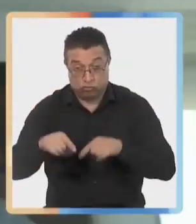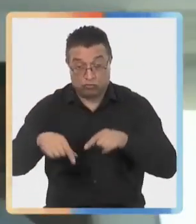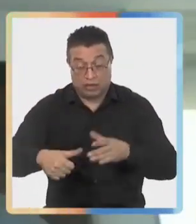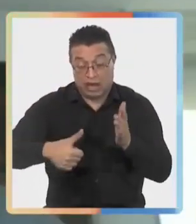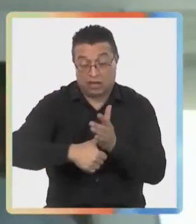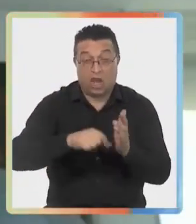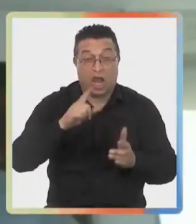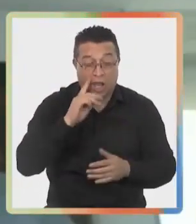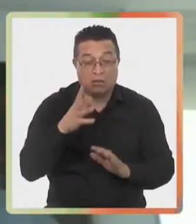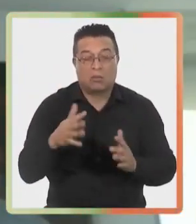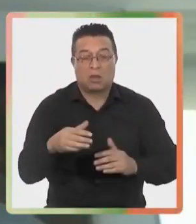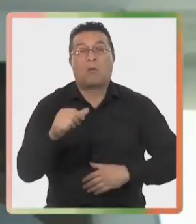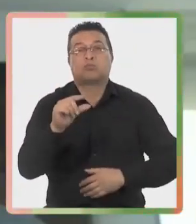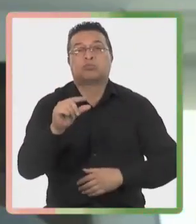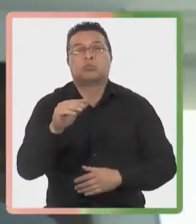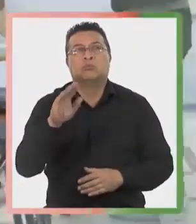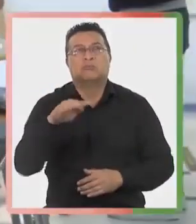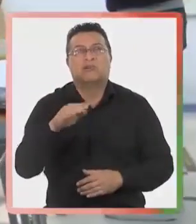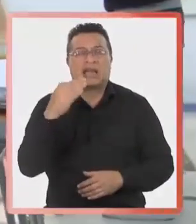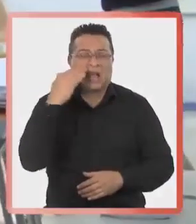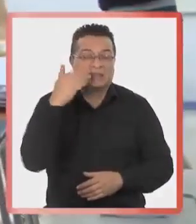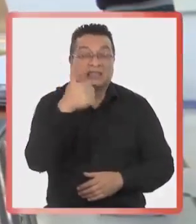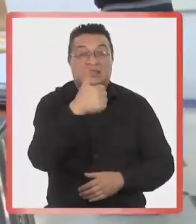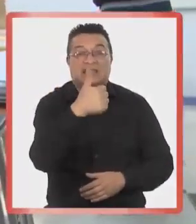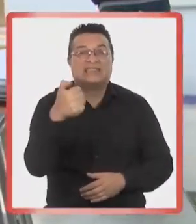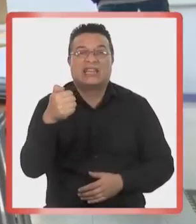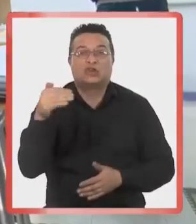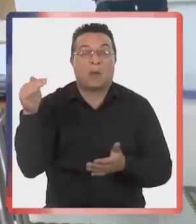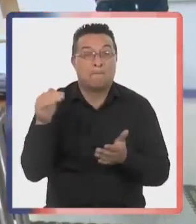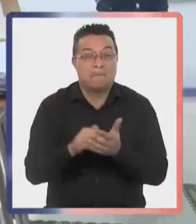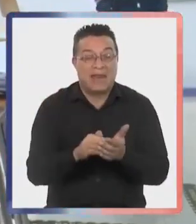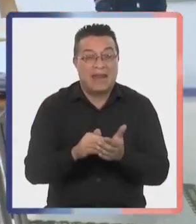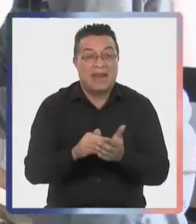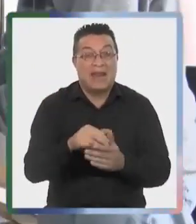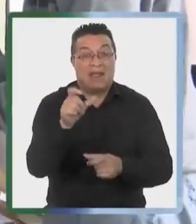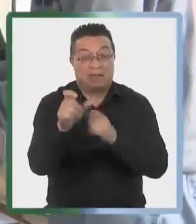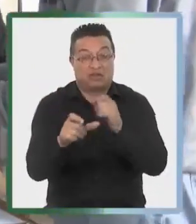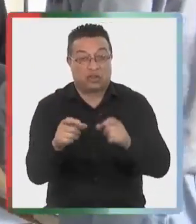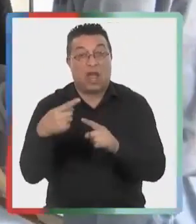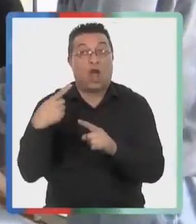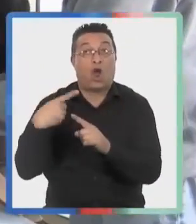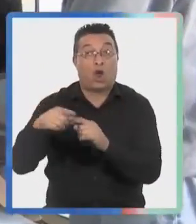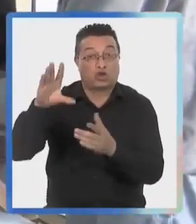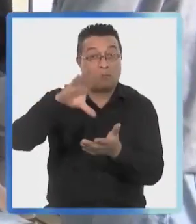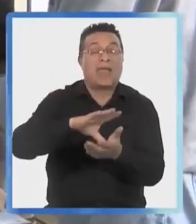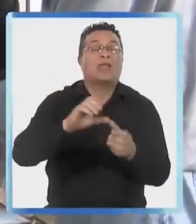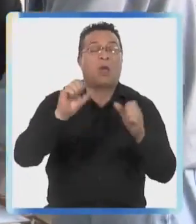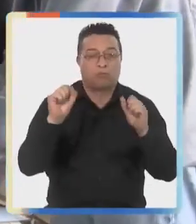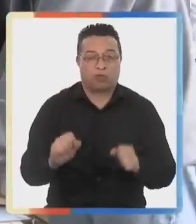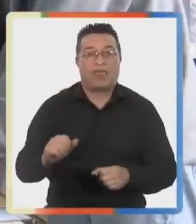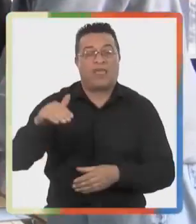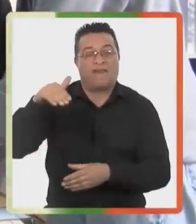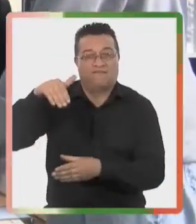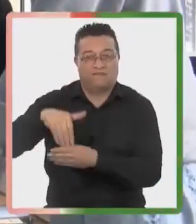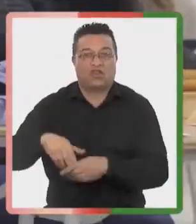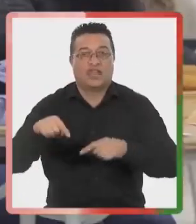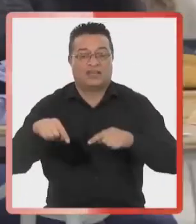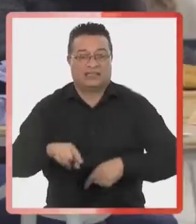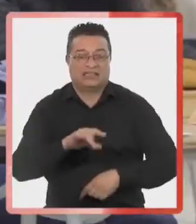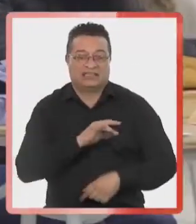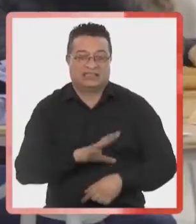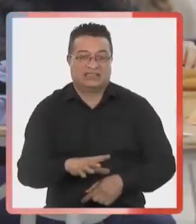Sí, un poquito menos de 600.000 de los electores tienen la condición de electores extranjeros,